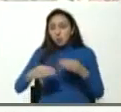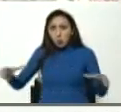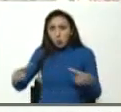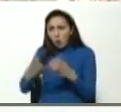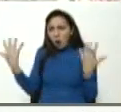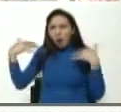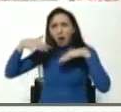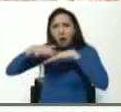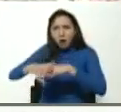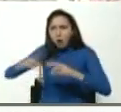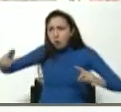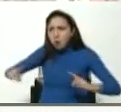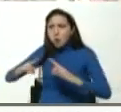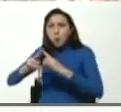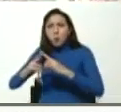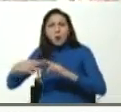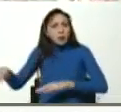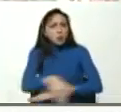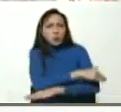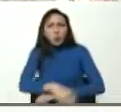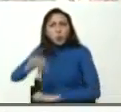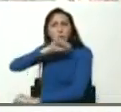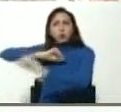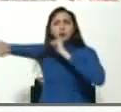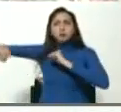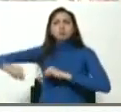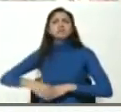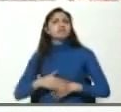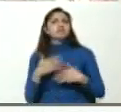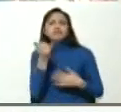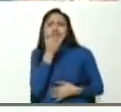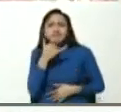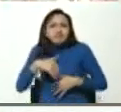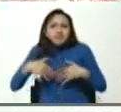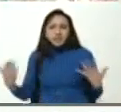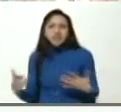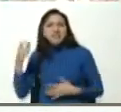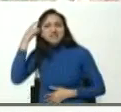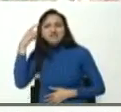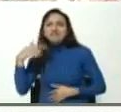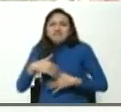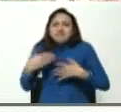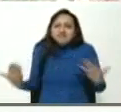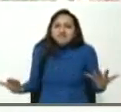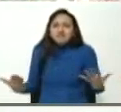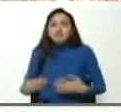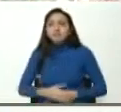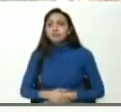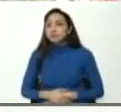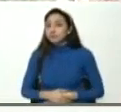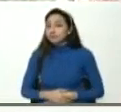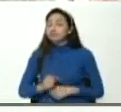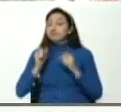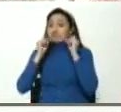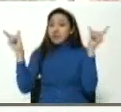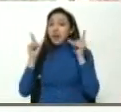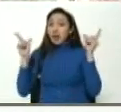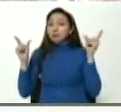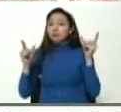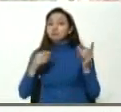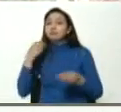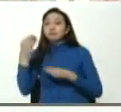calles en lucha qué pasaría cuando sería y ese milagro